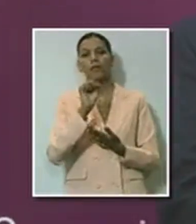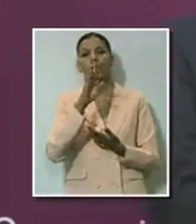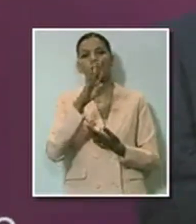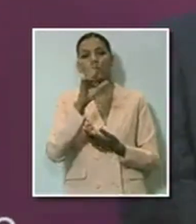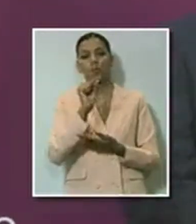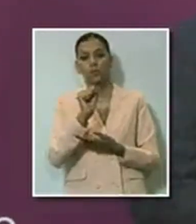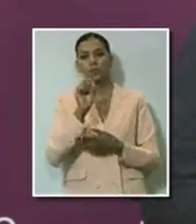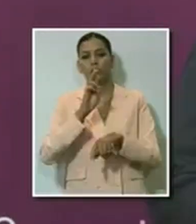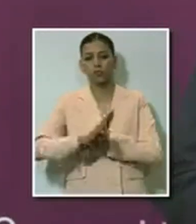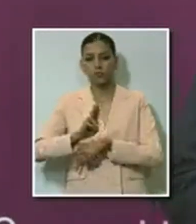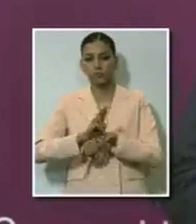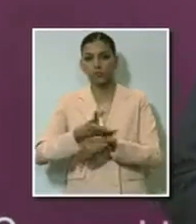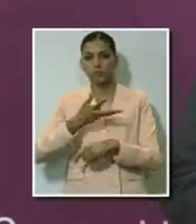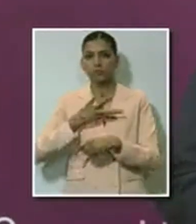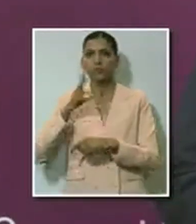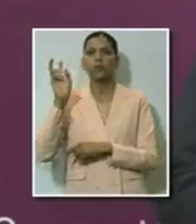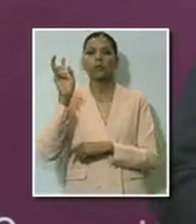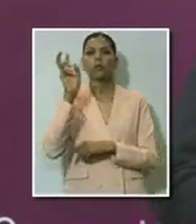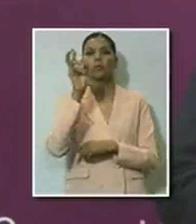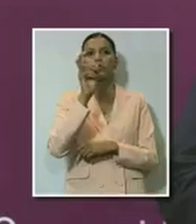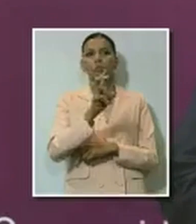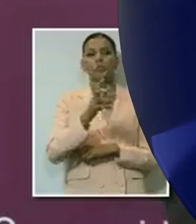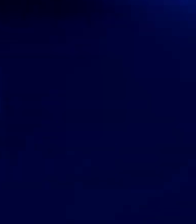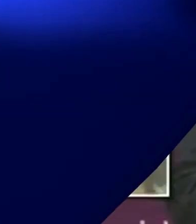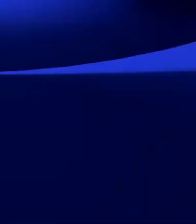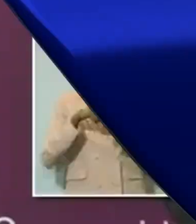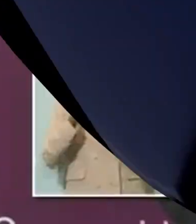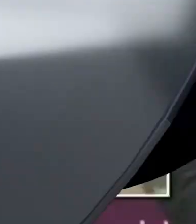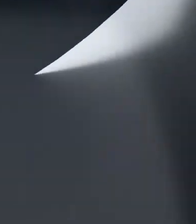proselitistas. En Urbis TV Noticias, Aida Espinosa.